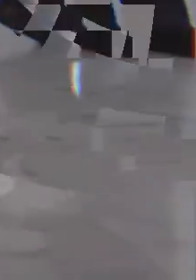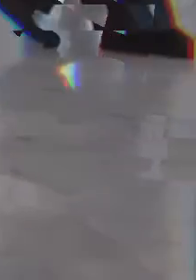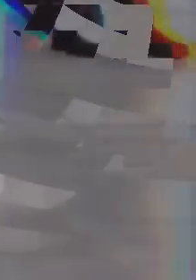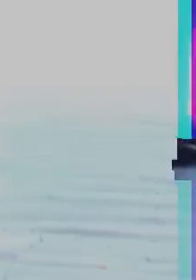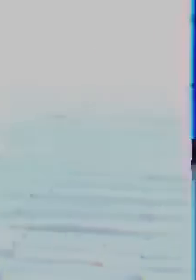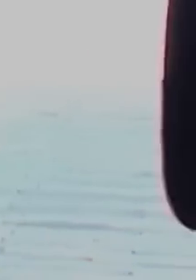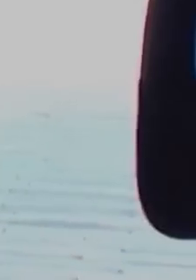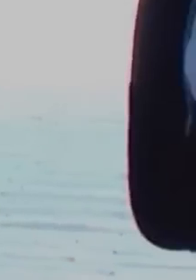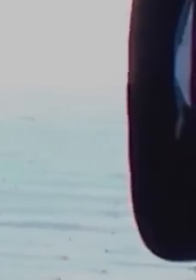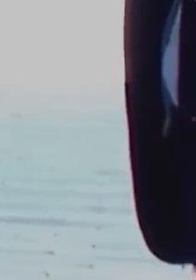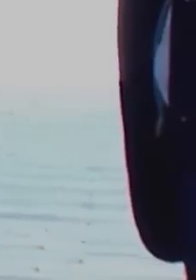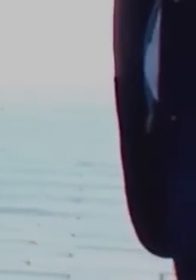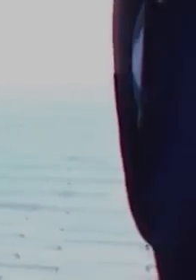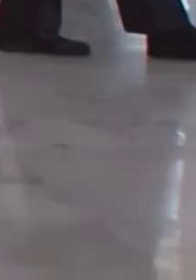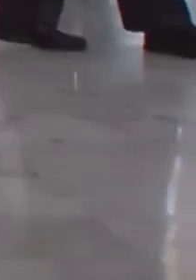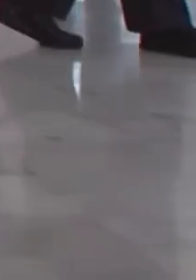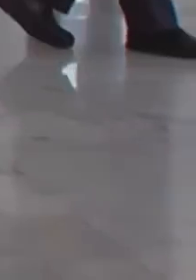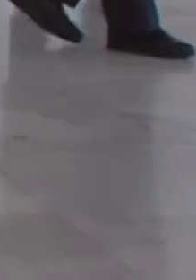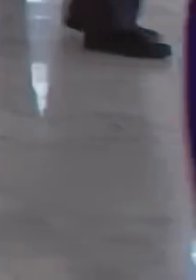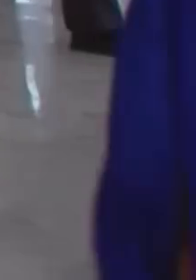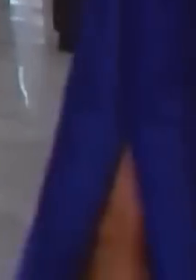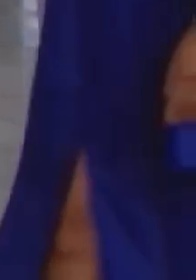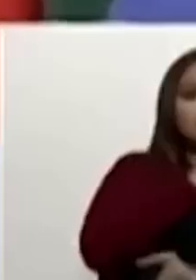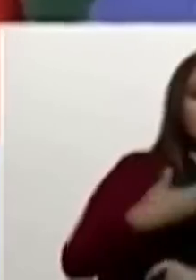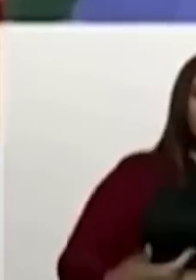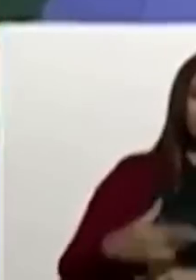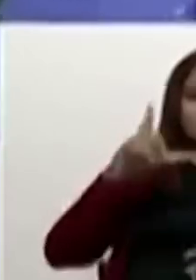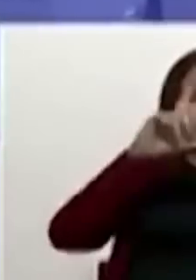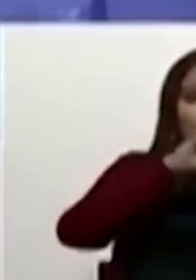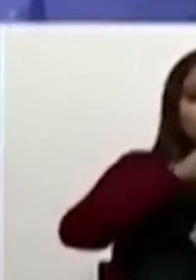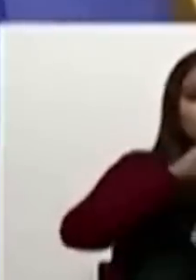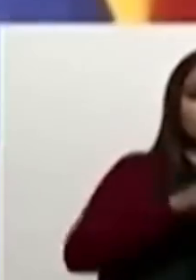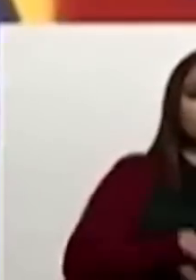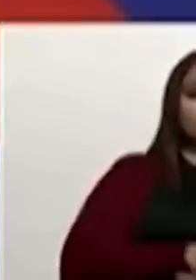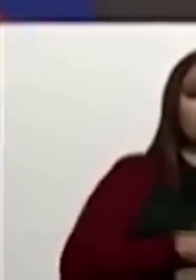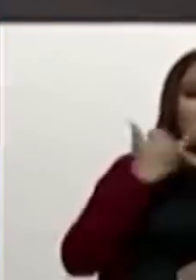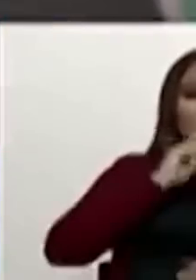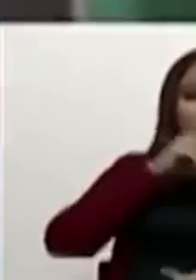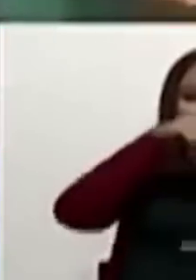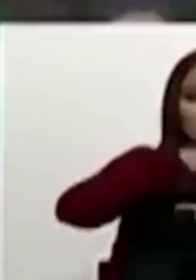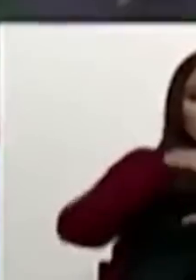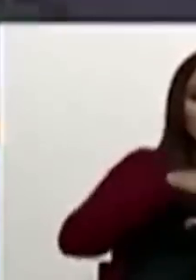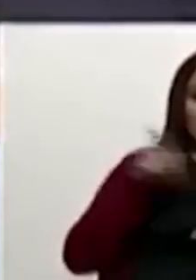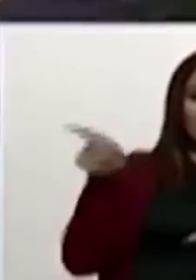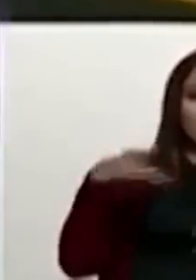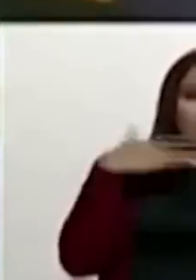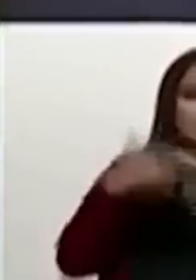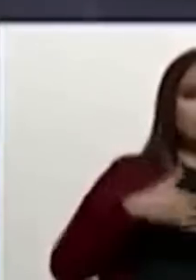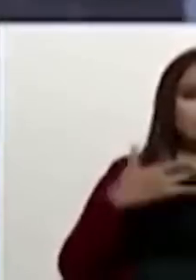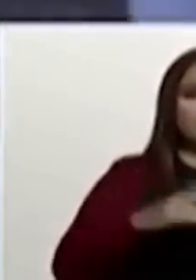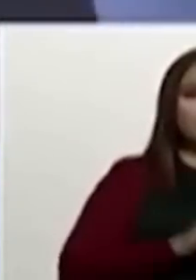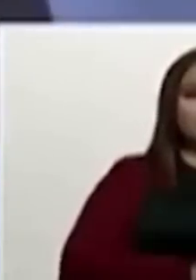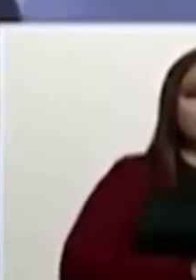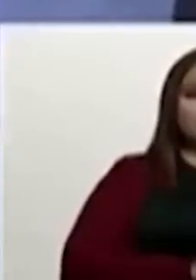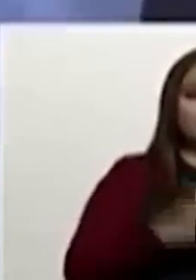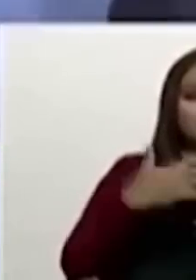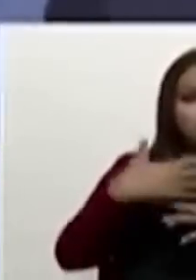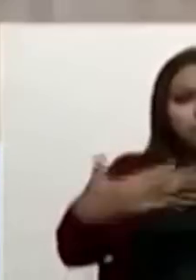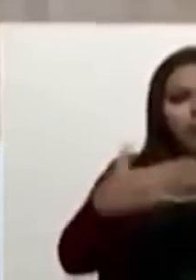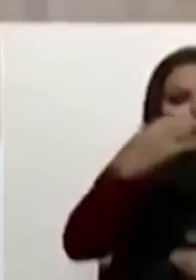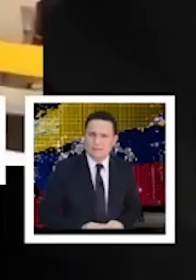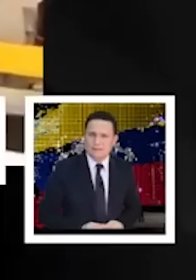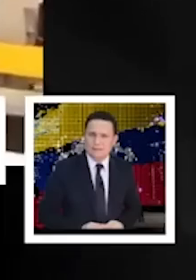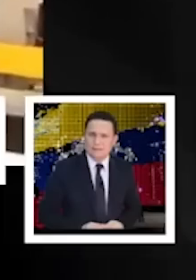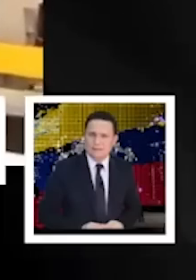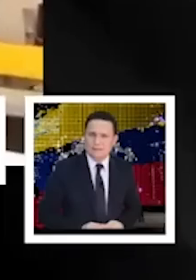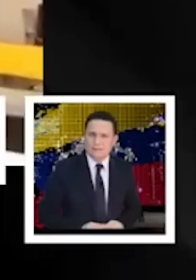nada que ver. Pero no todos estaban de acuerdo. En el Parlamento de Brasil, algunos llamaron a Maduro por su nombre,